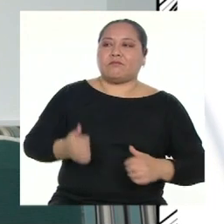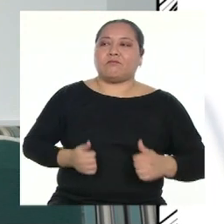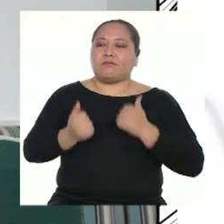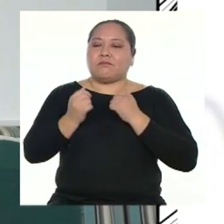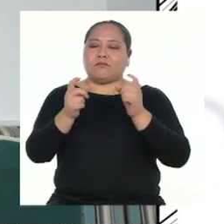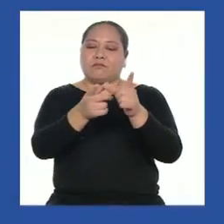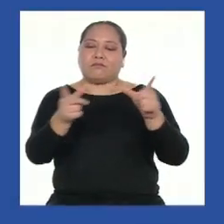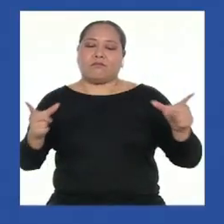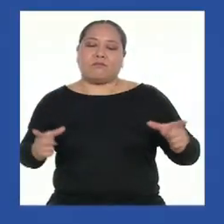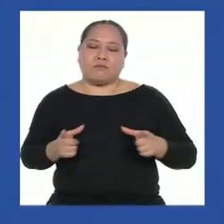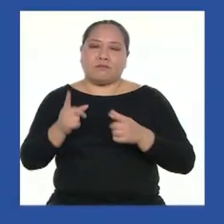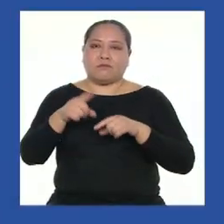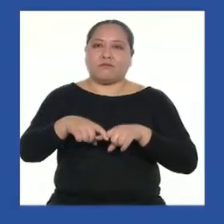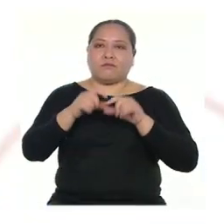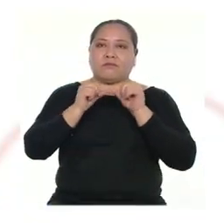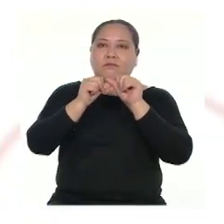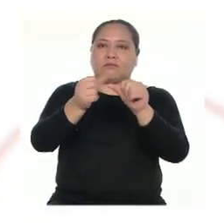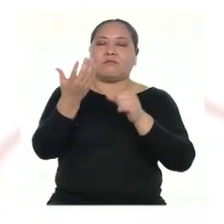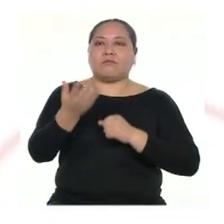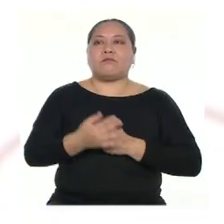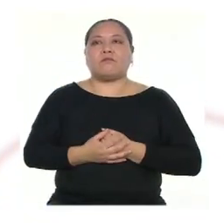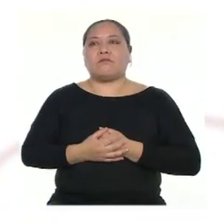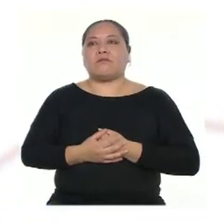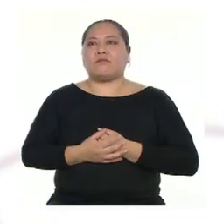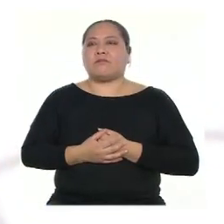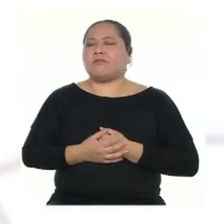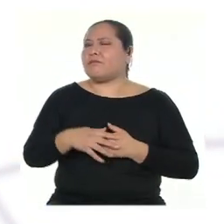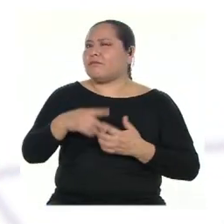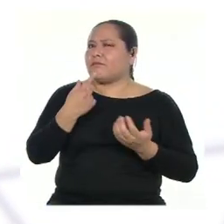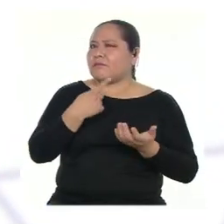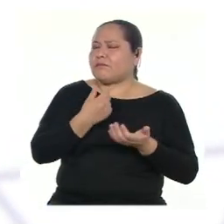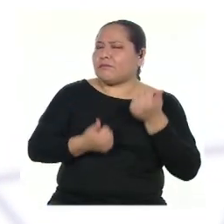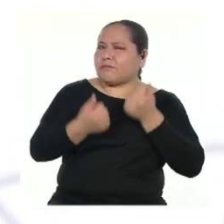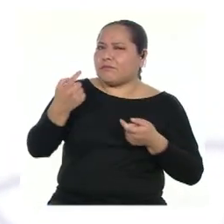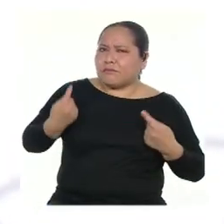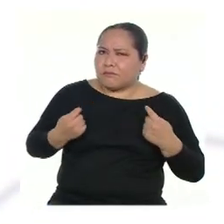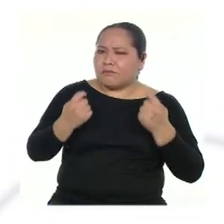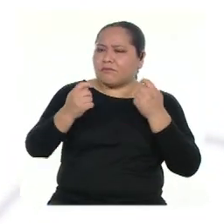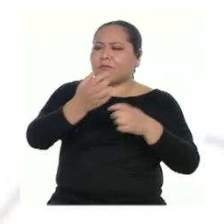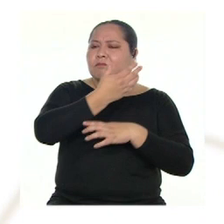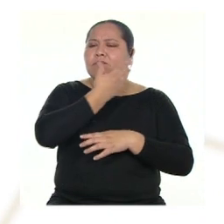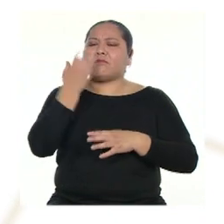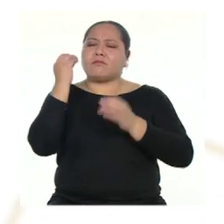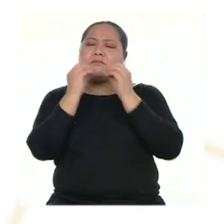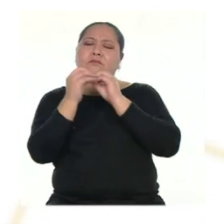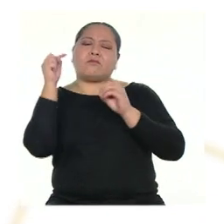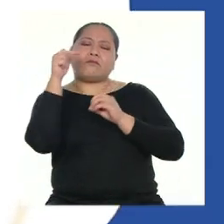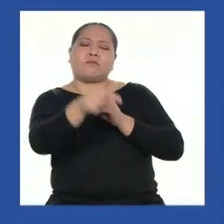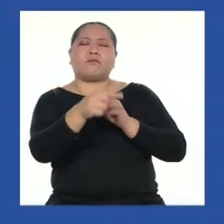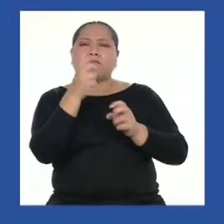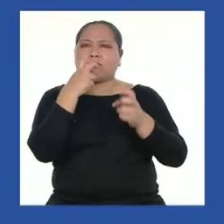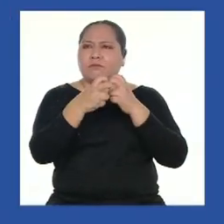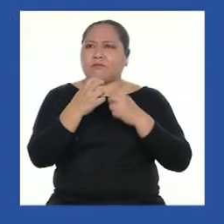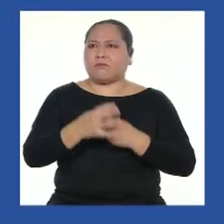una ciudad sostenible. ¿Qué intentos de mejora ha habido en el Perú para solucionar este